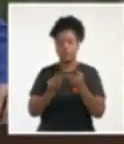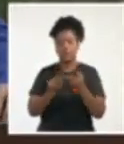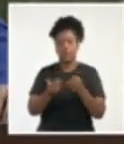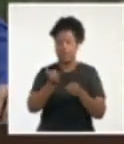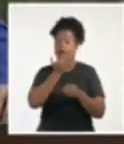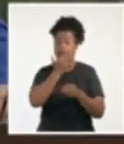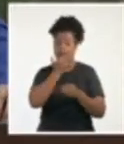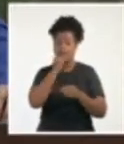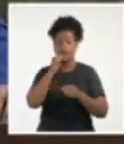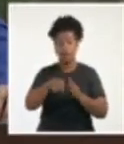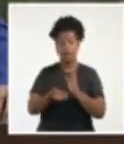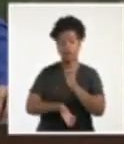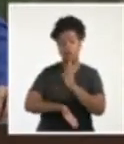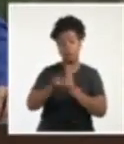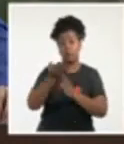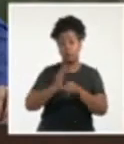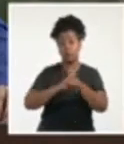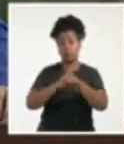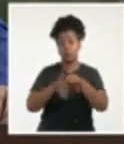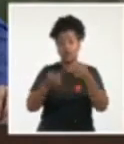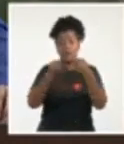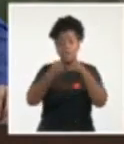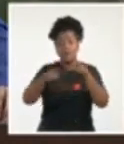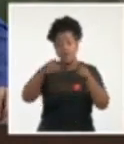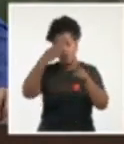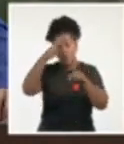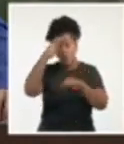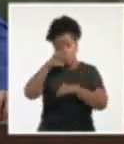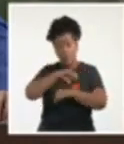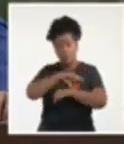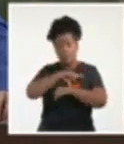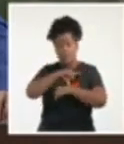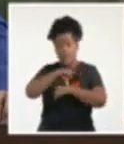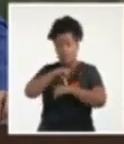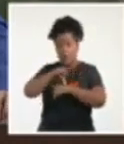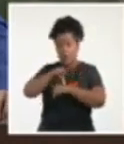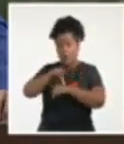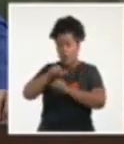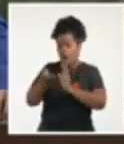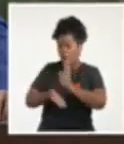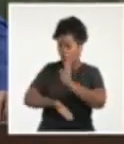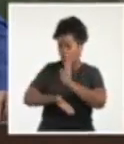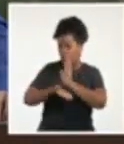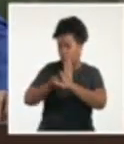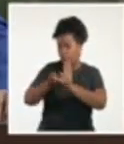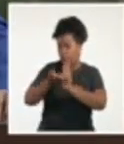pandémico. Pero Cuba demoró más que nadie en entrar al pico pandémico